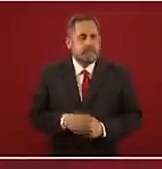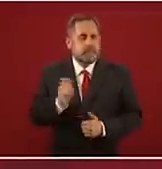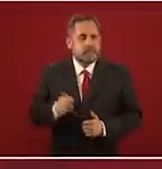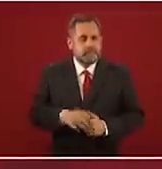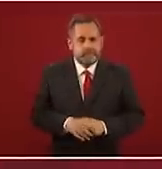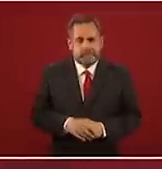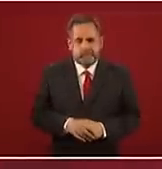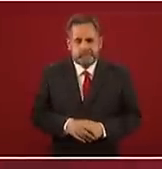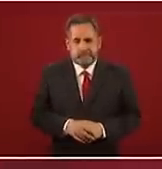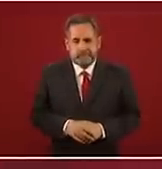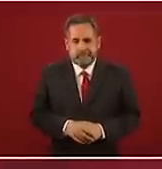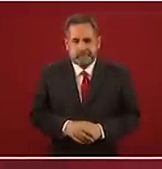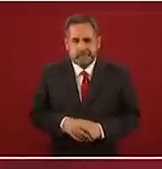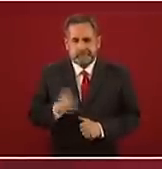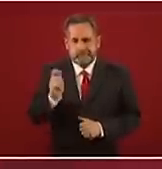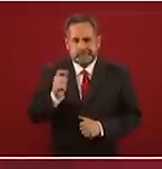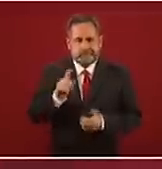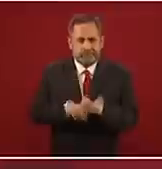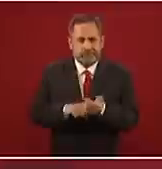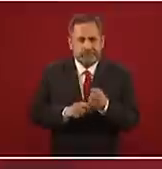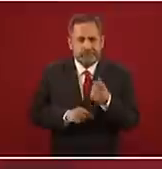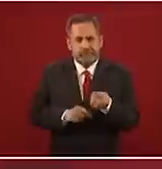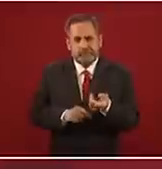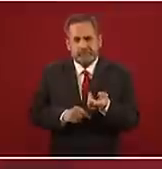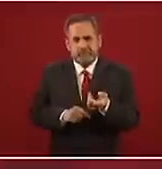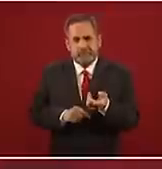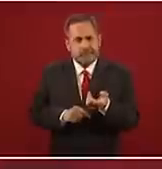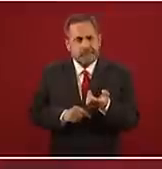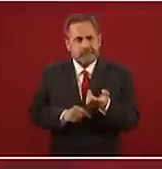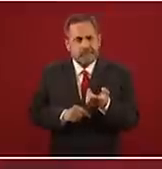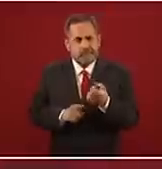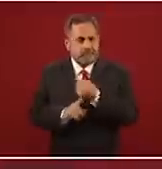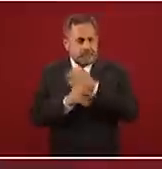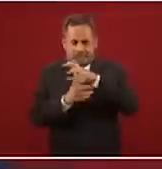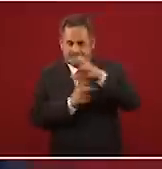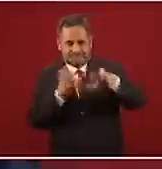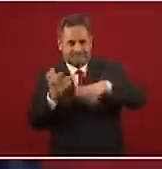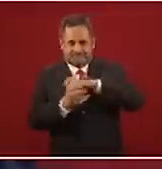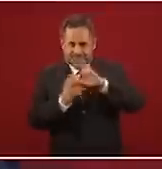que en medio del caos